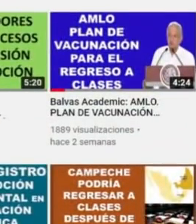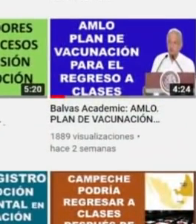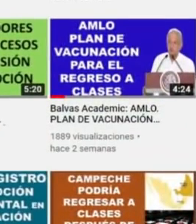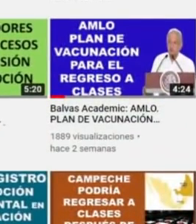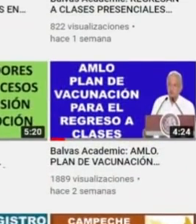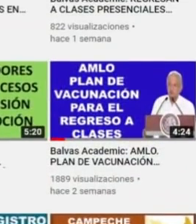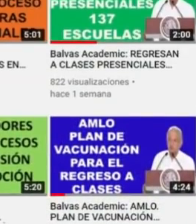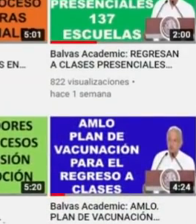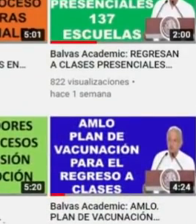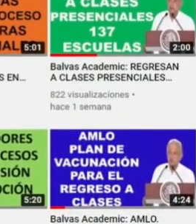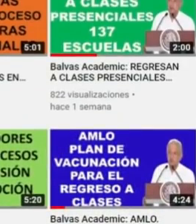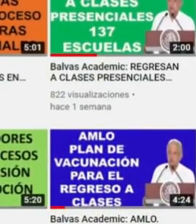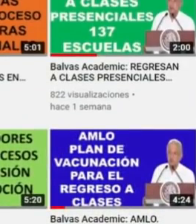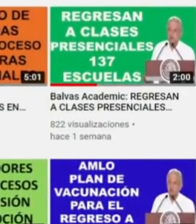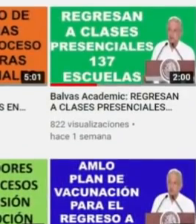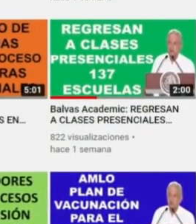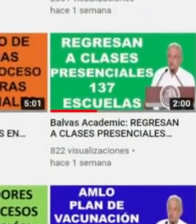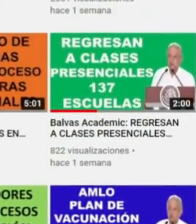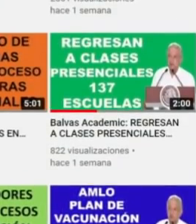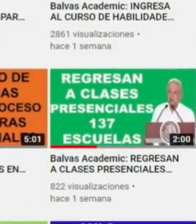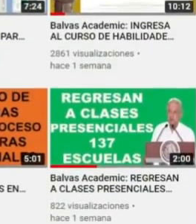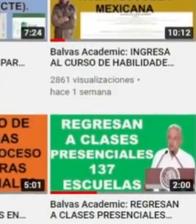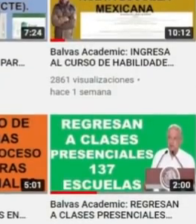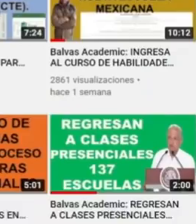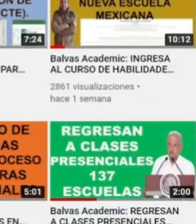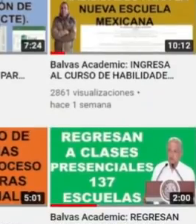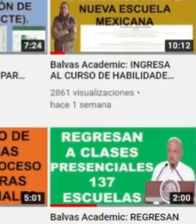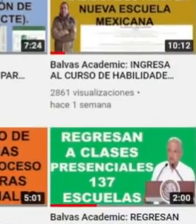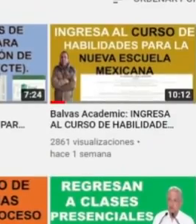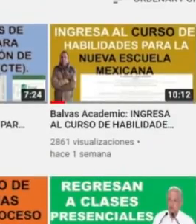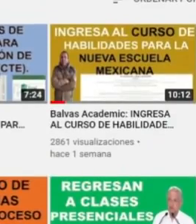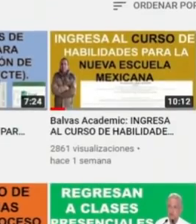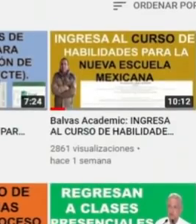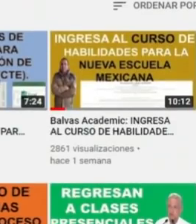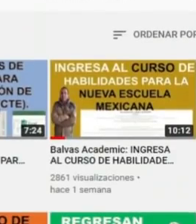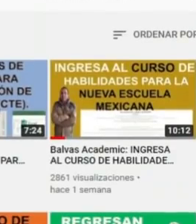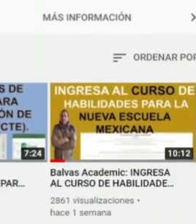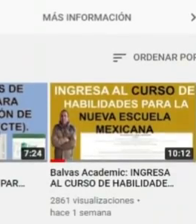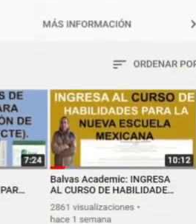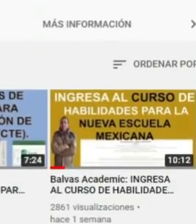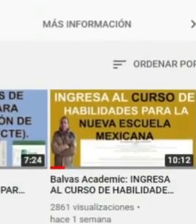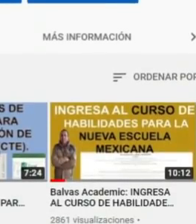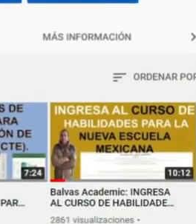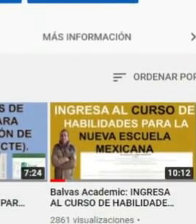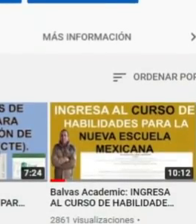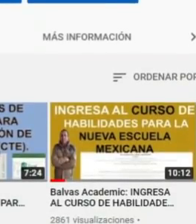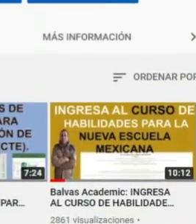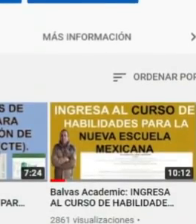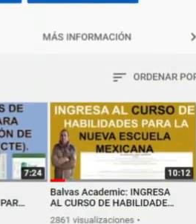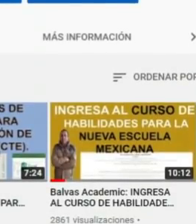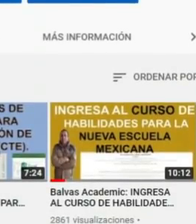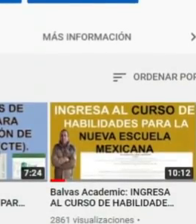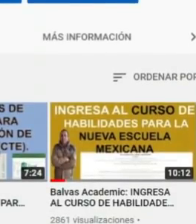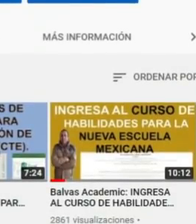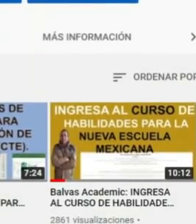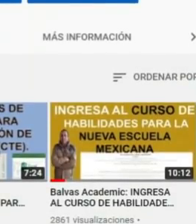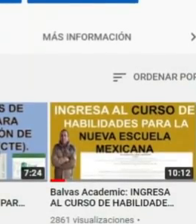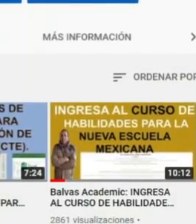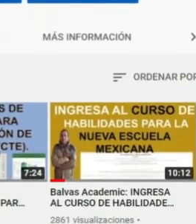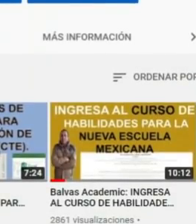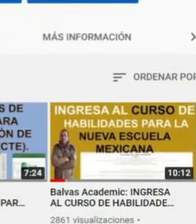Y comparte este video para que llegue a más personas. Y no lo olvides, nos seguimos acompañando en este